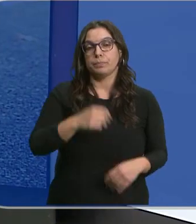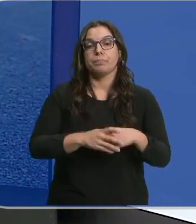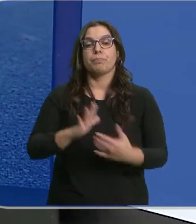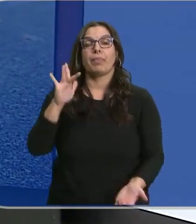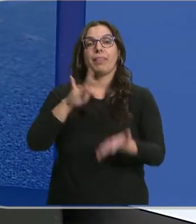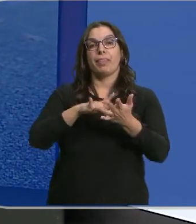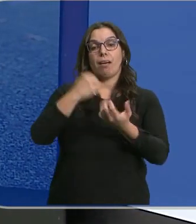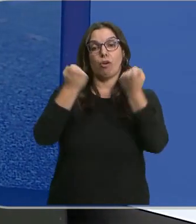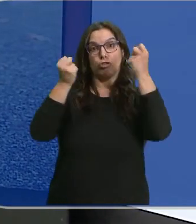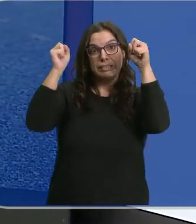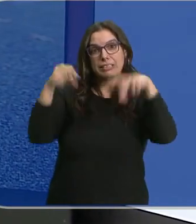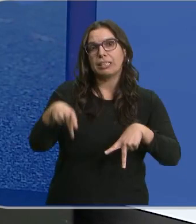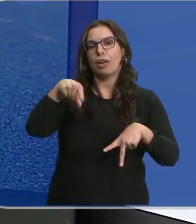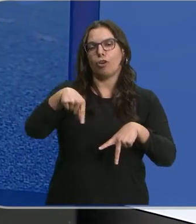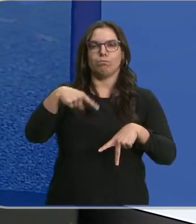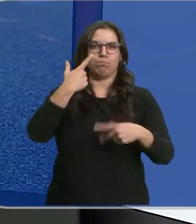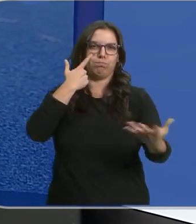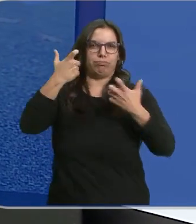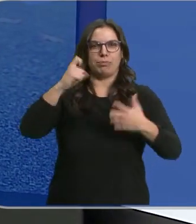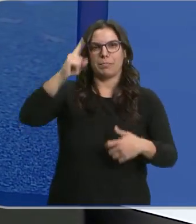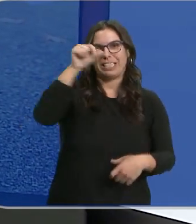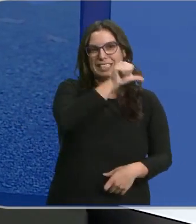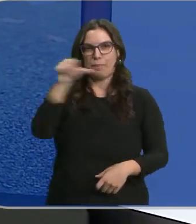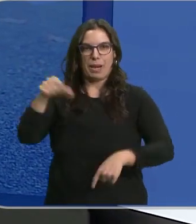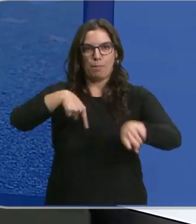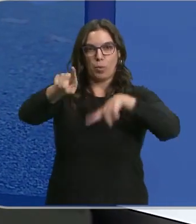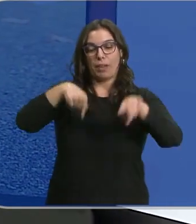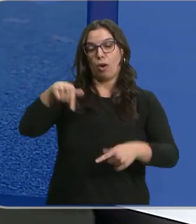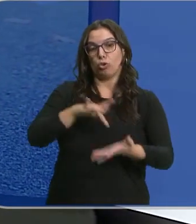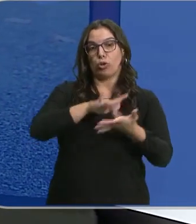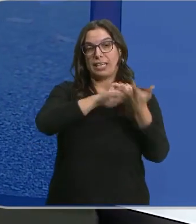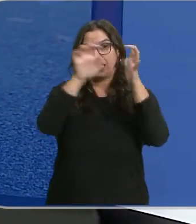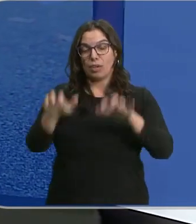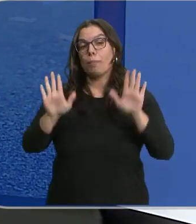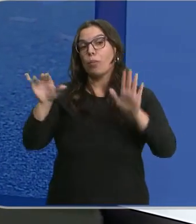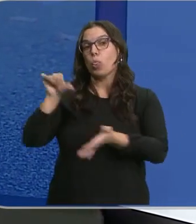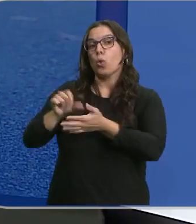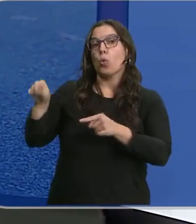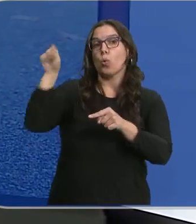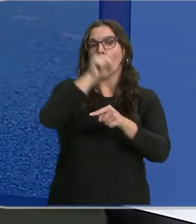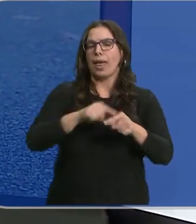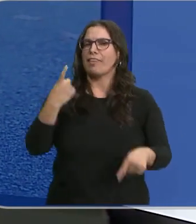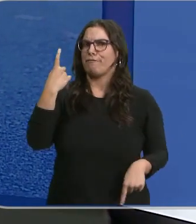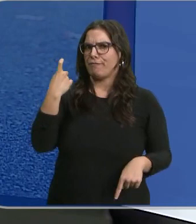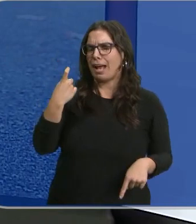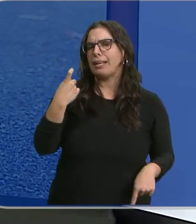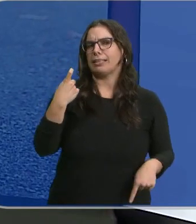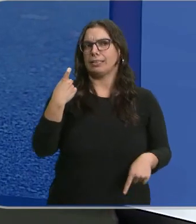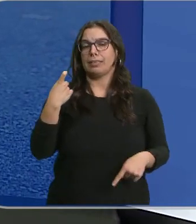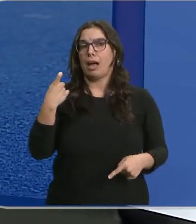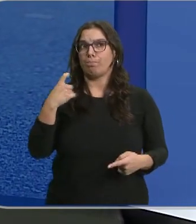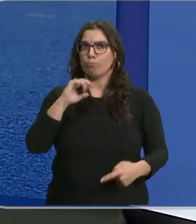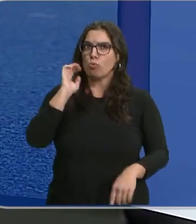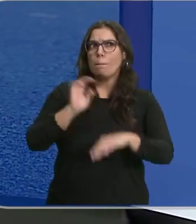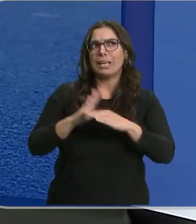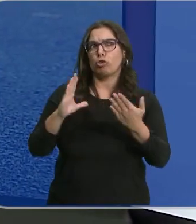El día sin coches es el plato fuerte de la Semana de la Movilidad. Hoy se celebra en Castilla y León, pero las ciudades arrastran una asignatura pendiente que no todas van a